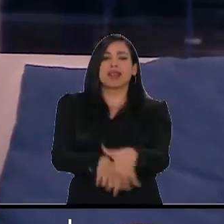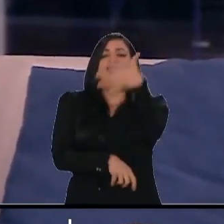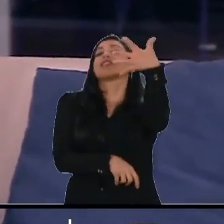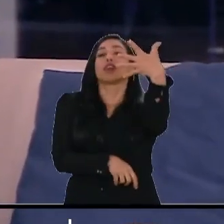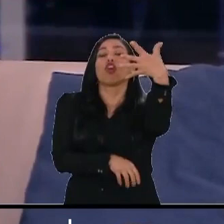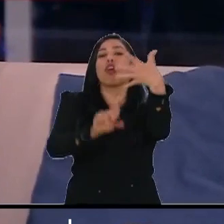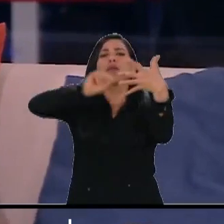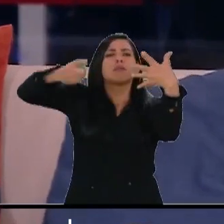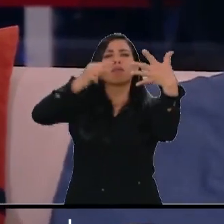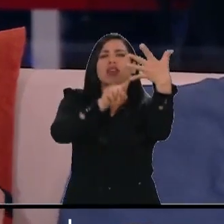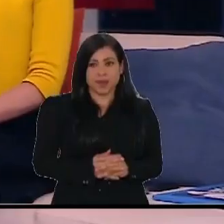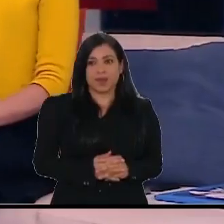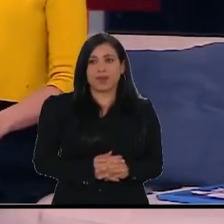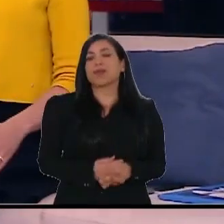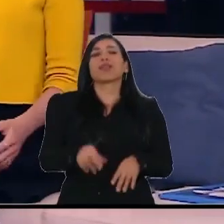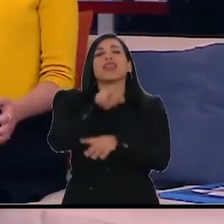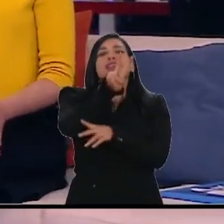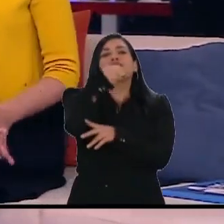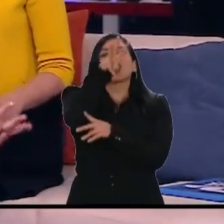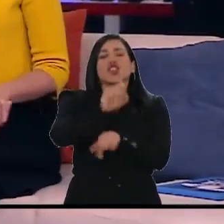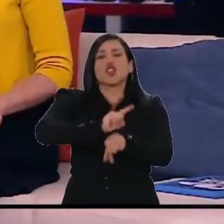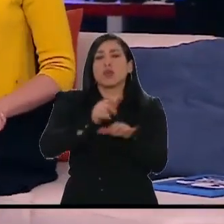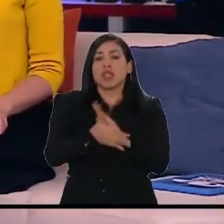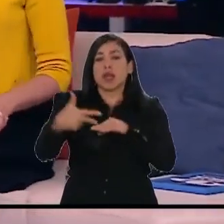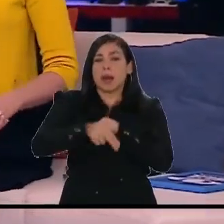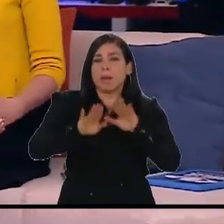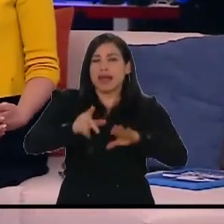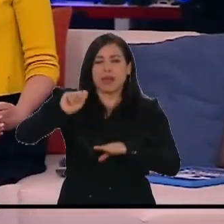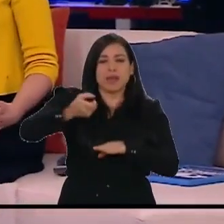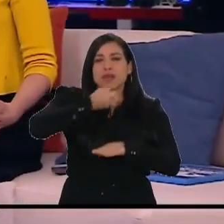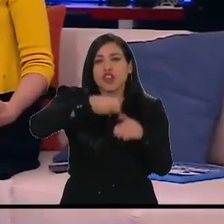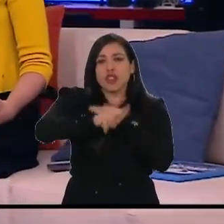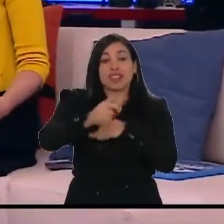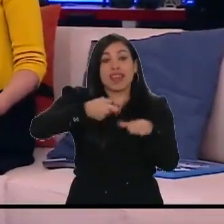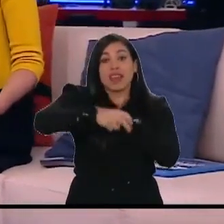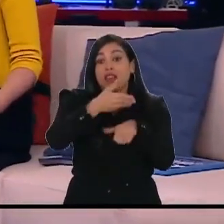5 temas. El primero, el tema 5 de 18 minutos, nueva pausa en esta primera edición de Noticias Caracol, y al regresar